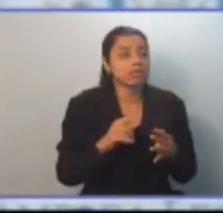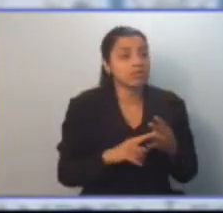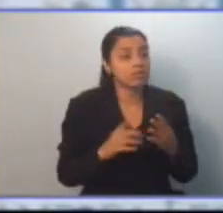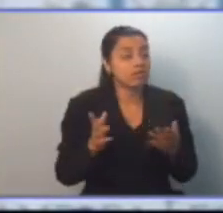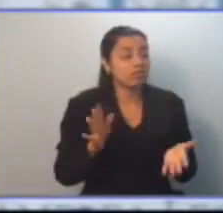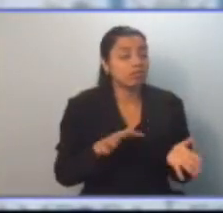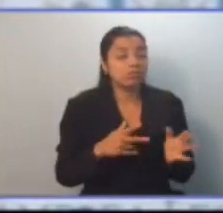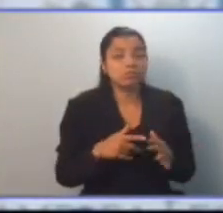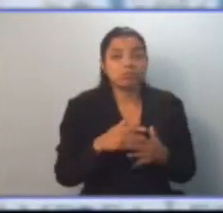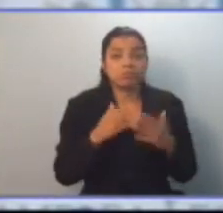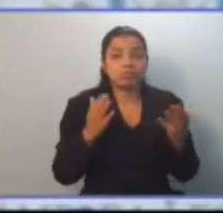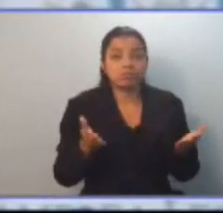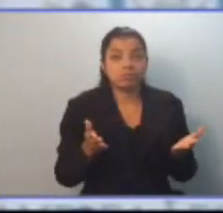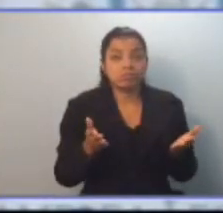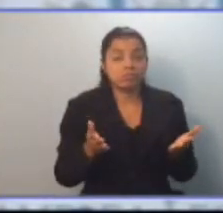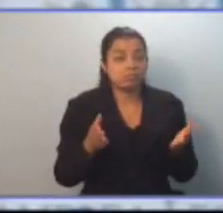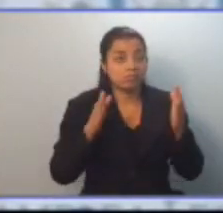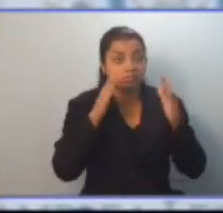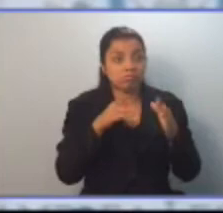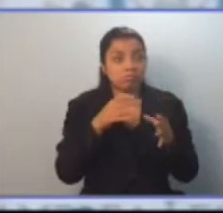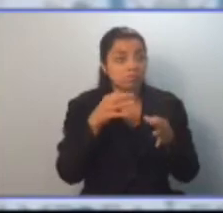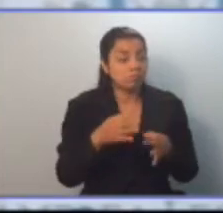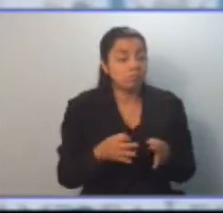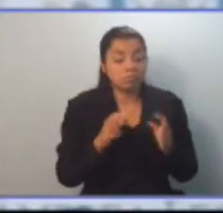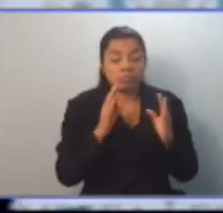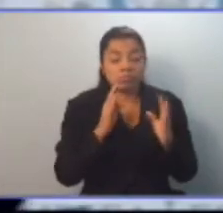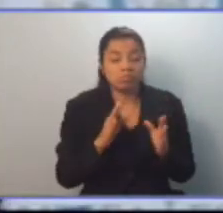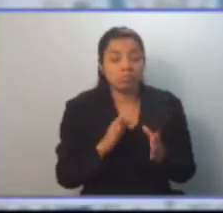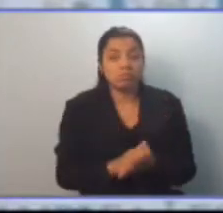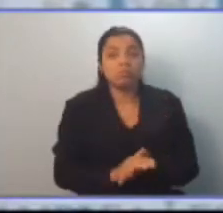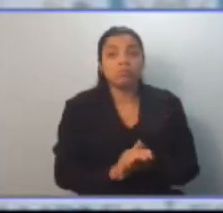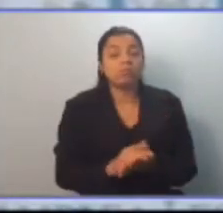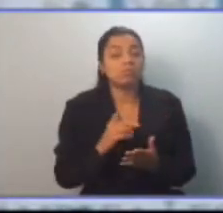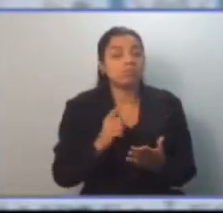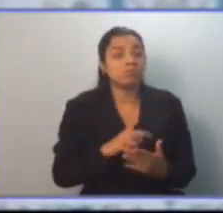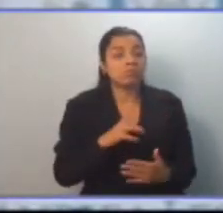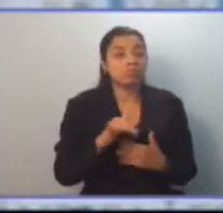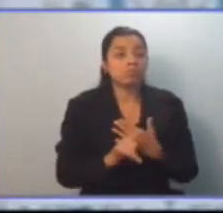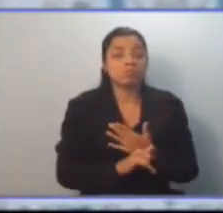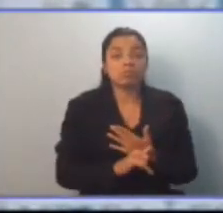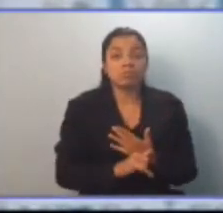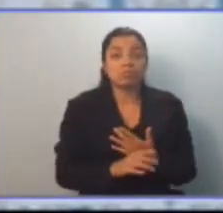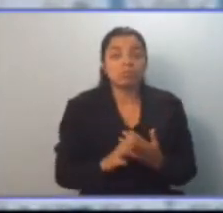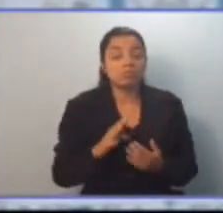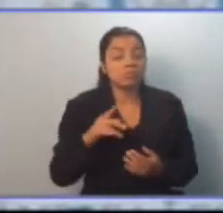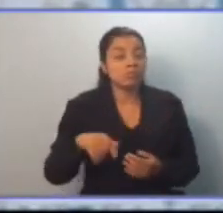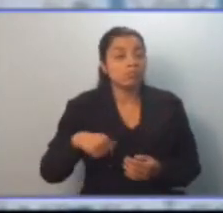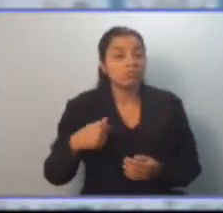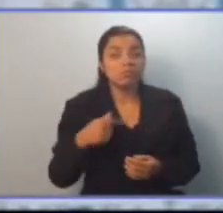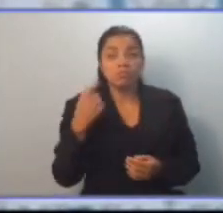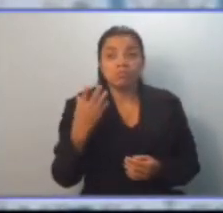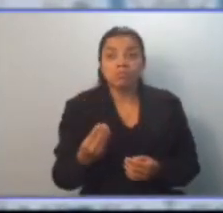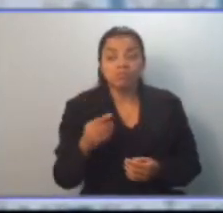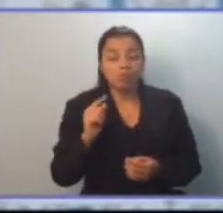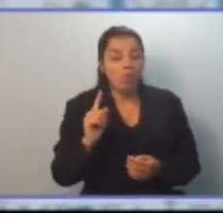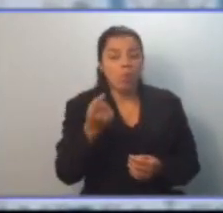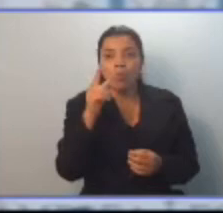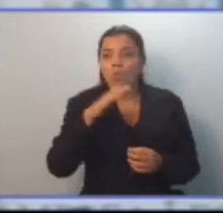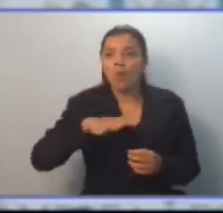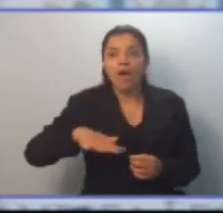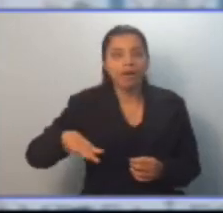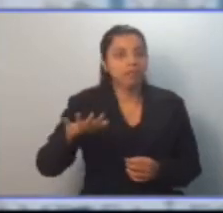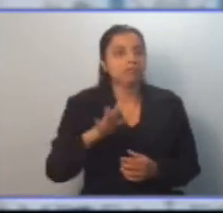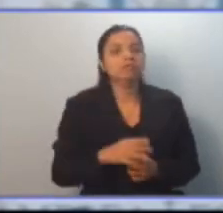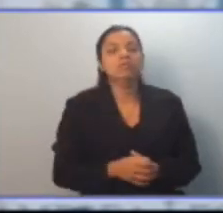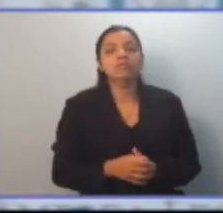ocasiones no son atendidos en la debida forma. Con este proyecto todo estaría centralizado y ubicado en un solo lugar,